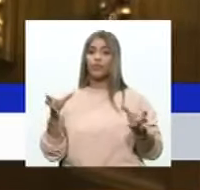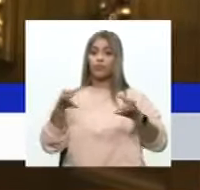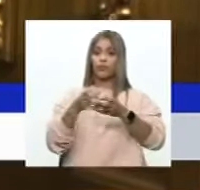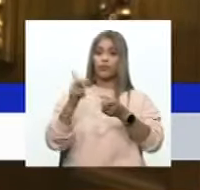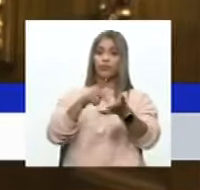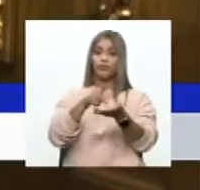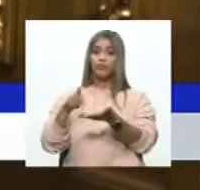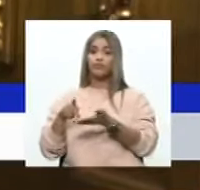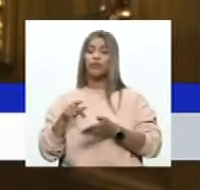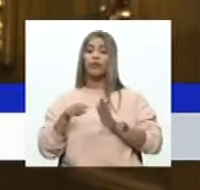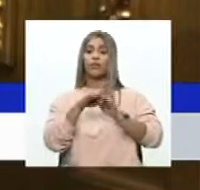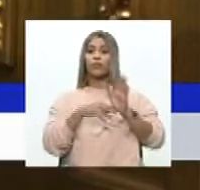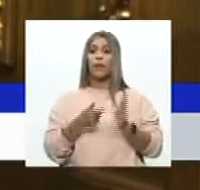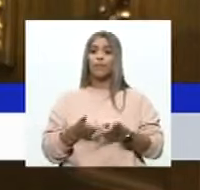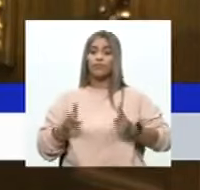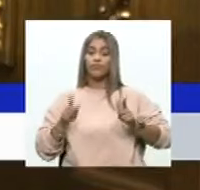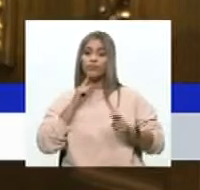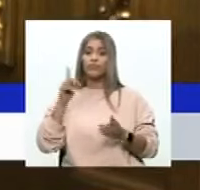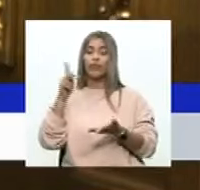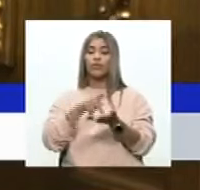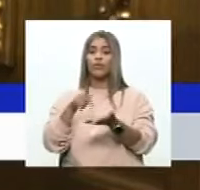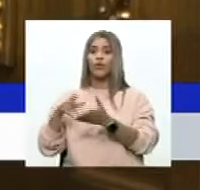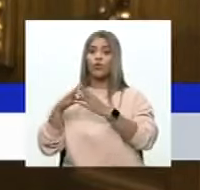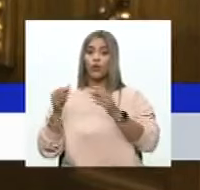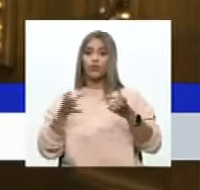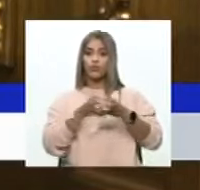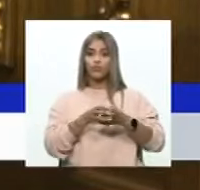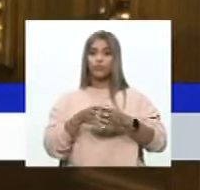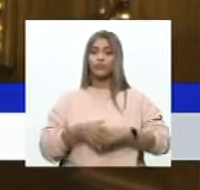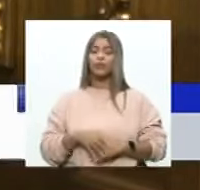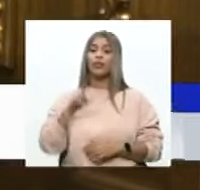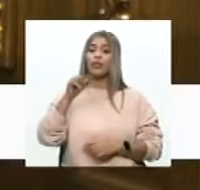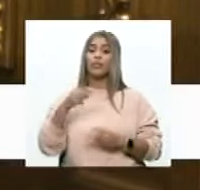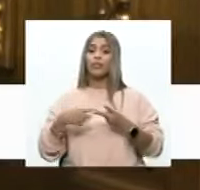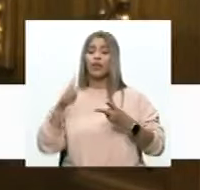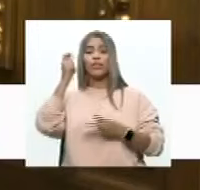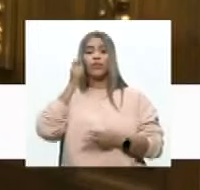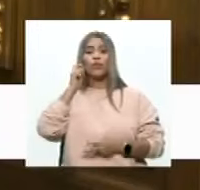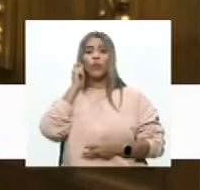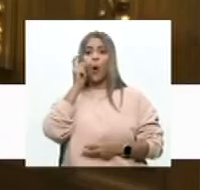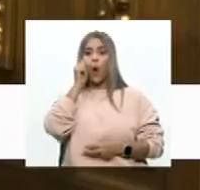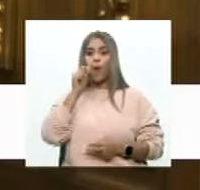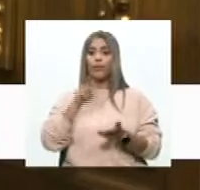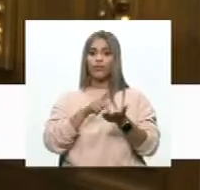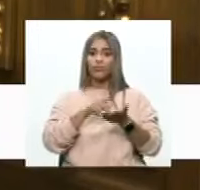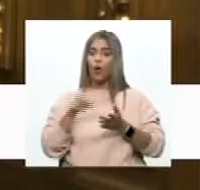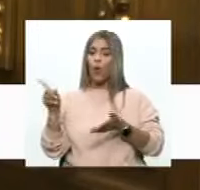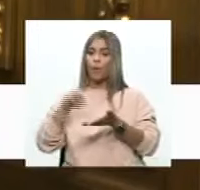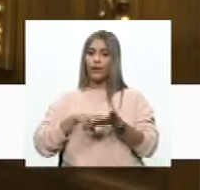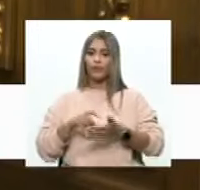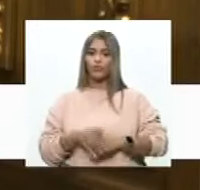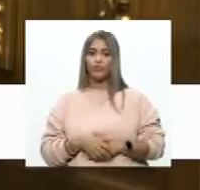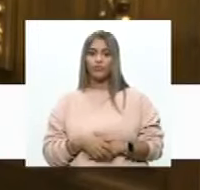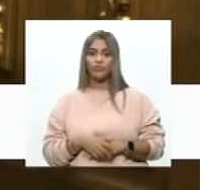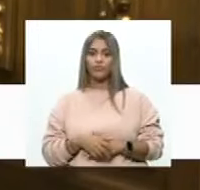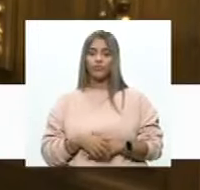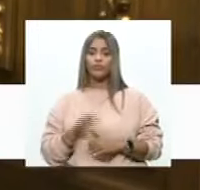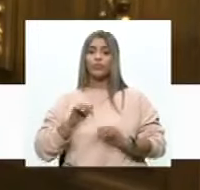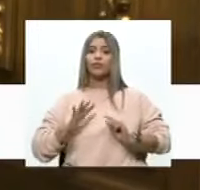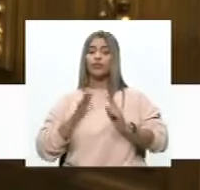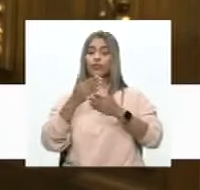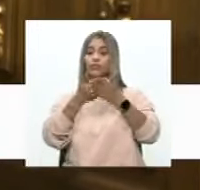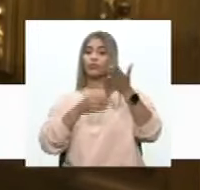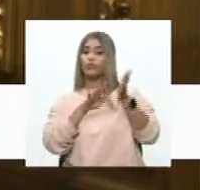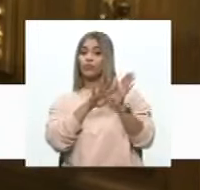reglamentario, abrió la sesión ordinaria con la asistencia de la Junta Directiva en Pleno y de las diputadas y de los diputados indicados en lista anexa. Por ser esta acta